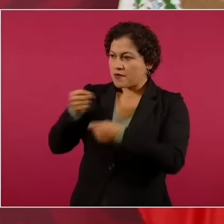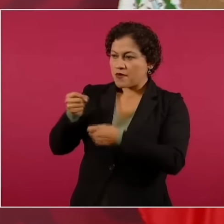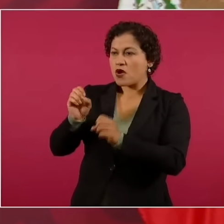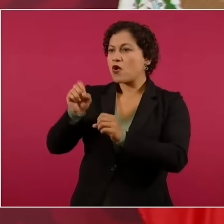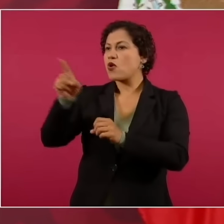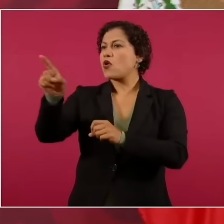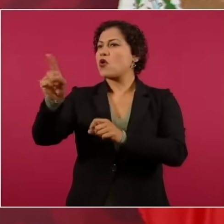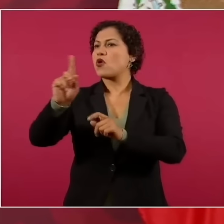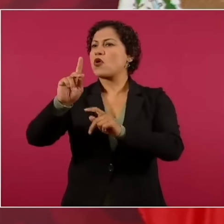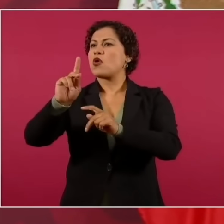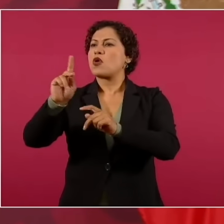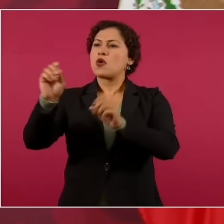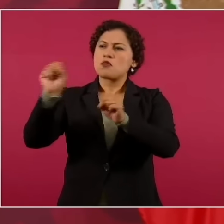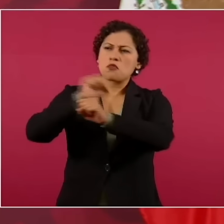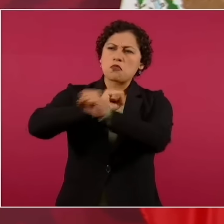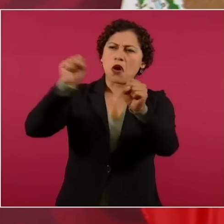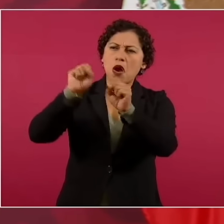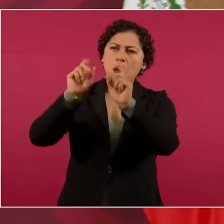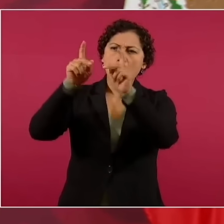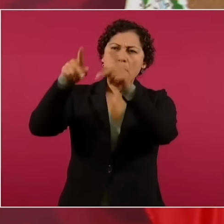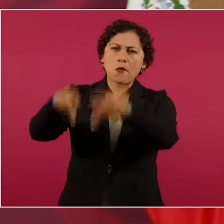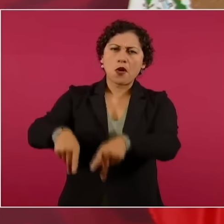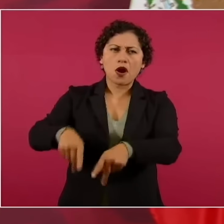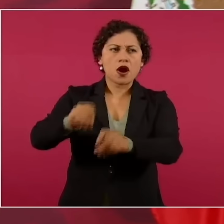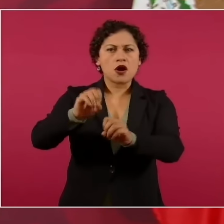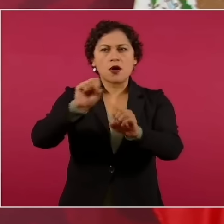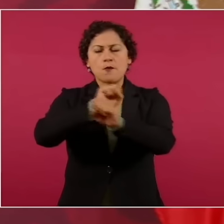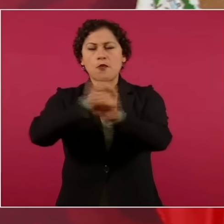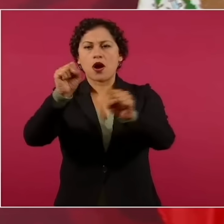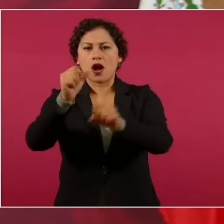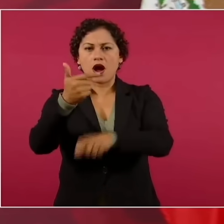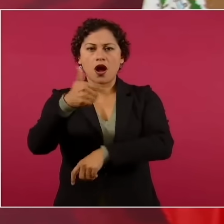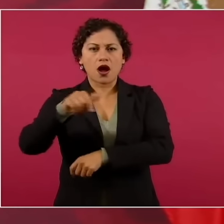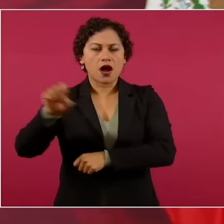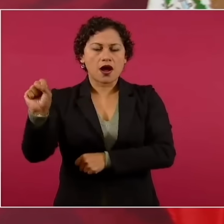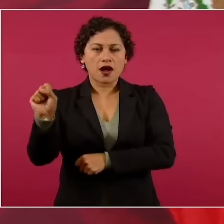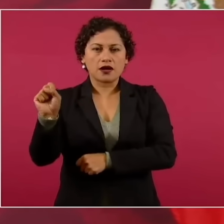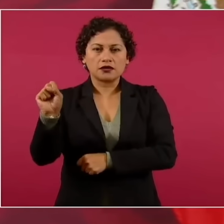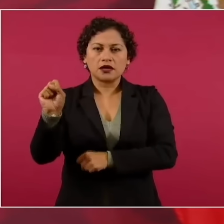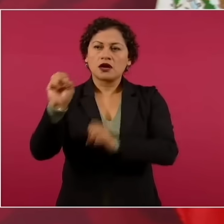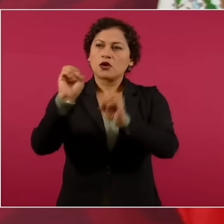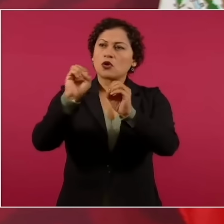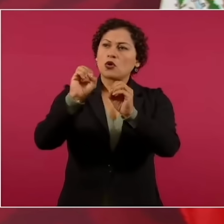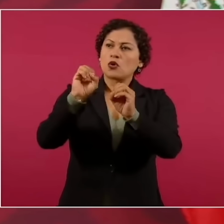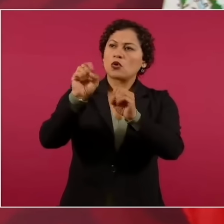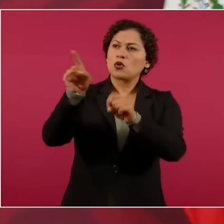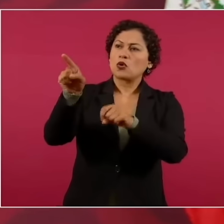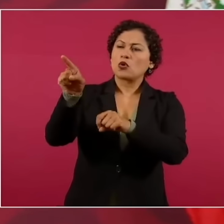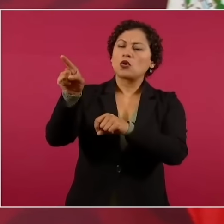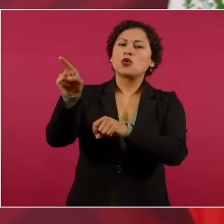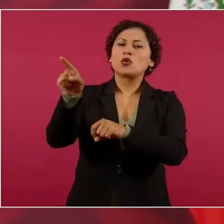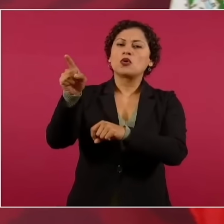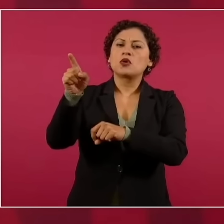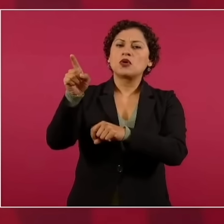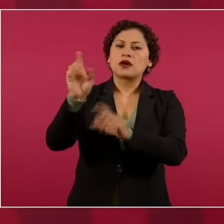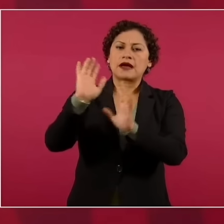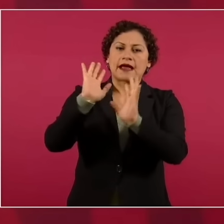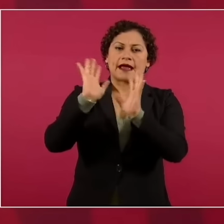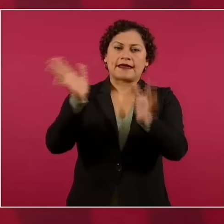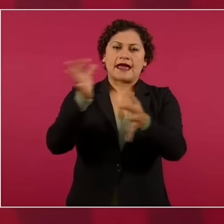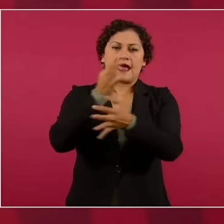puente, o ya sabotearon un gasoducto, o ya hubo una declaración de que estamos a